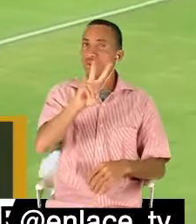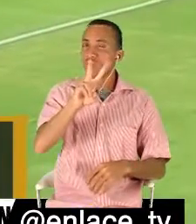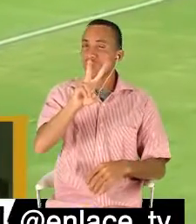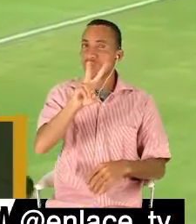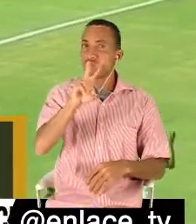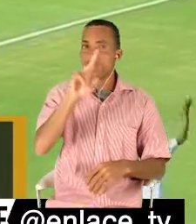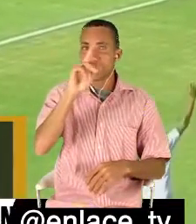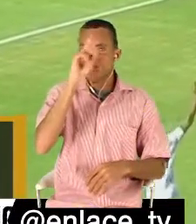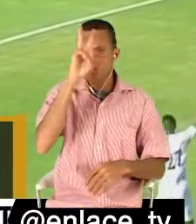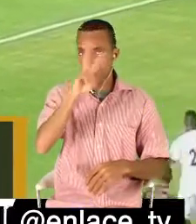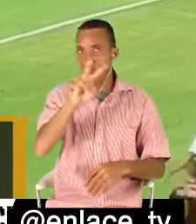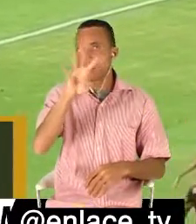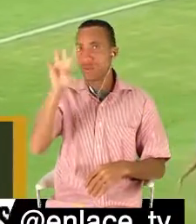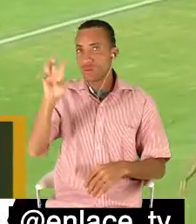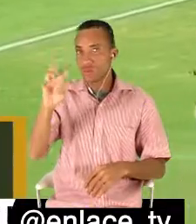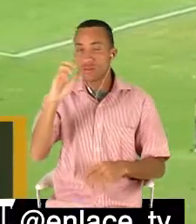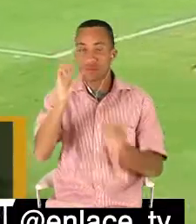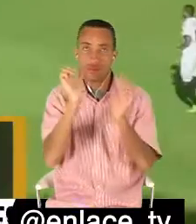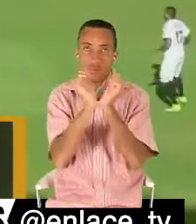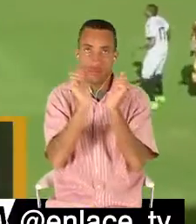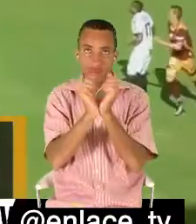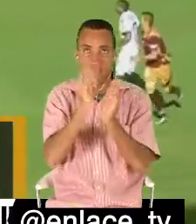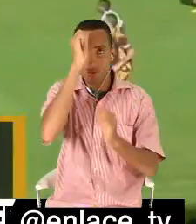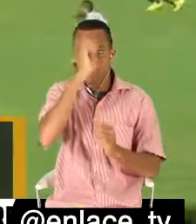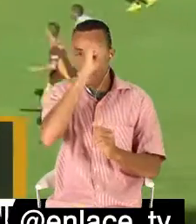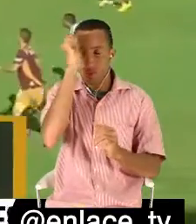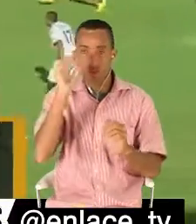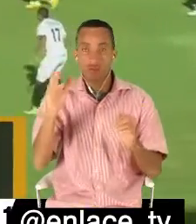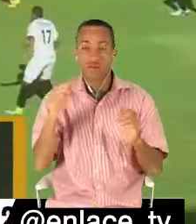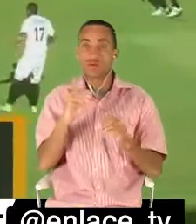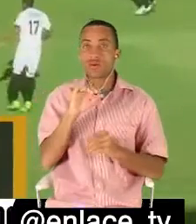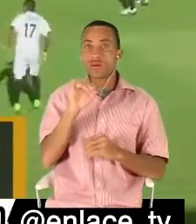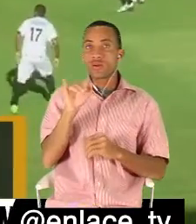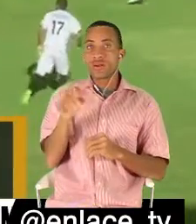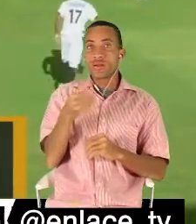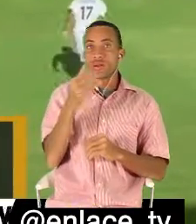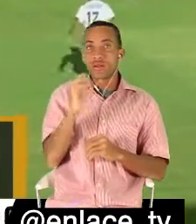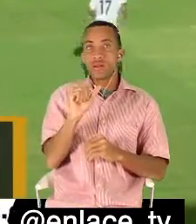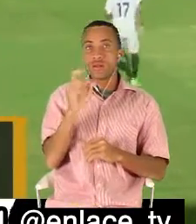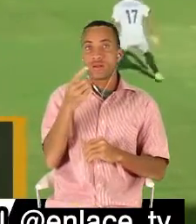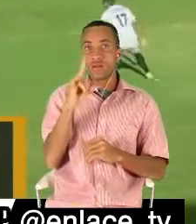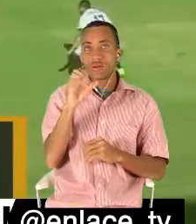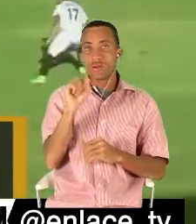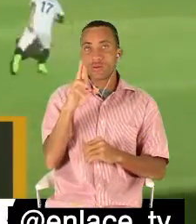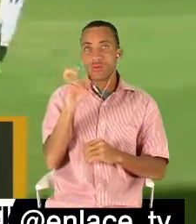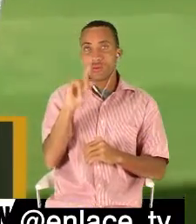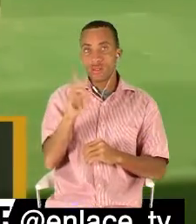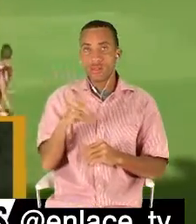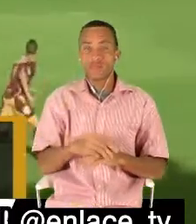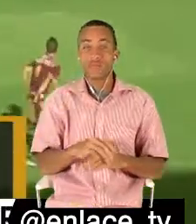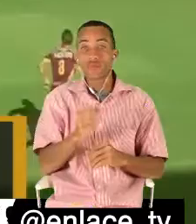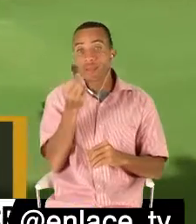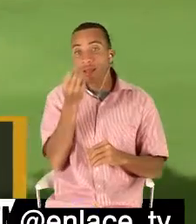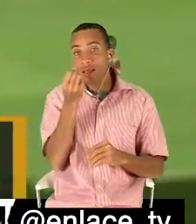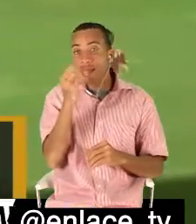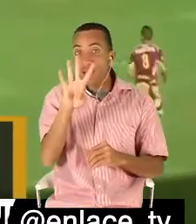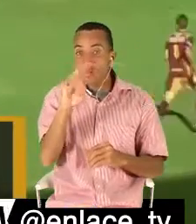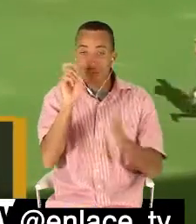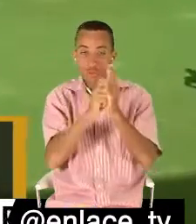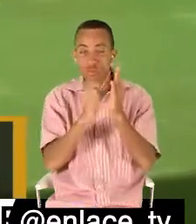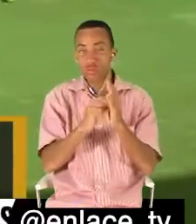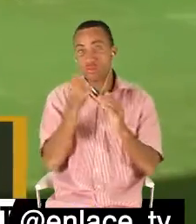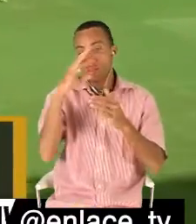y Deportes Tolima a las 3:15 p.m. Alianza Petrolera se ubica hoy con 14 puntos de 20 en la tabla de posiciones y le sigue